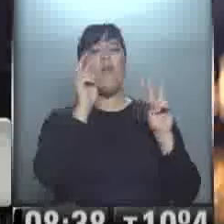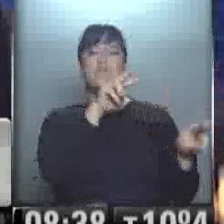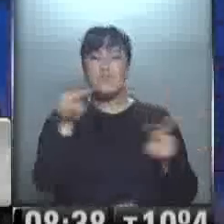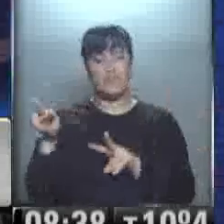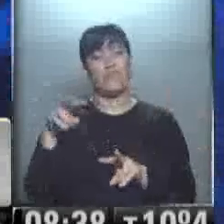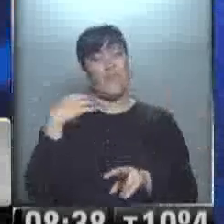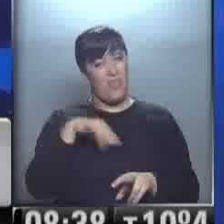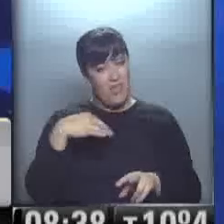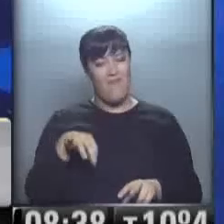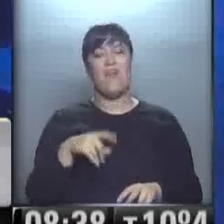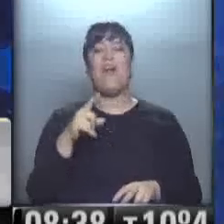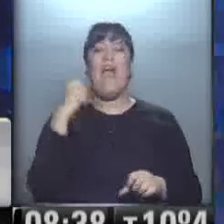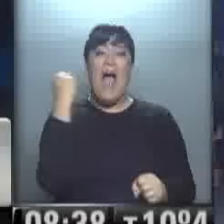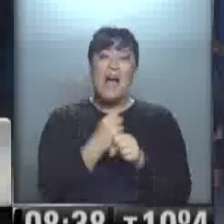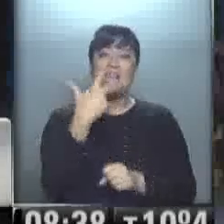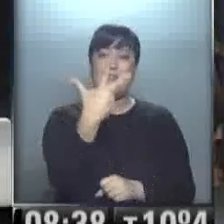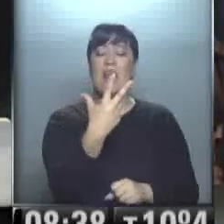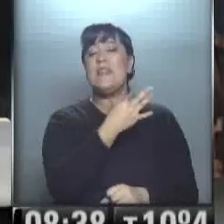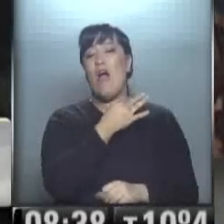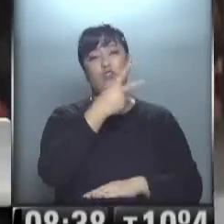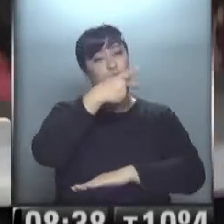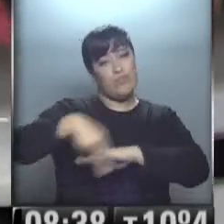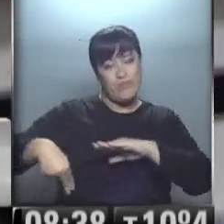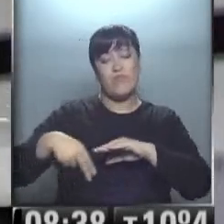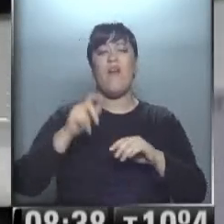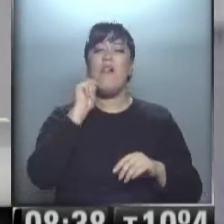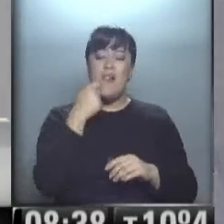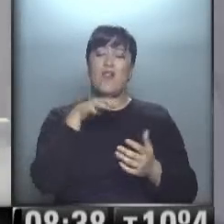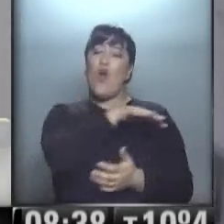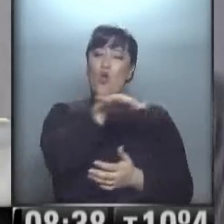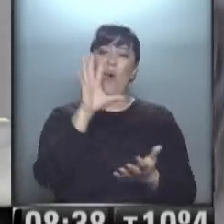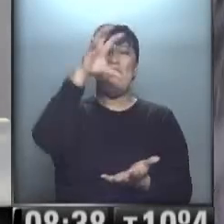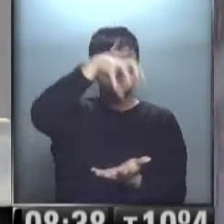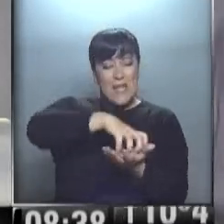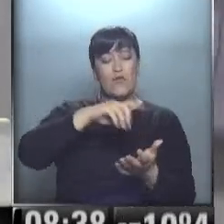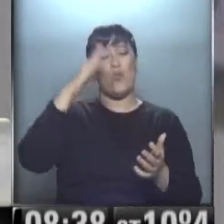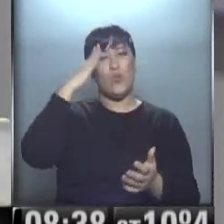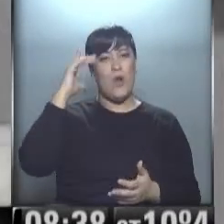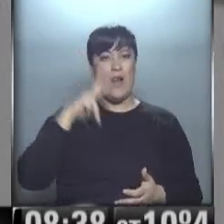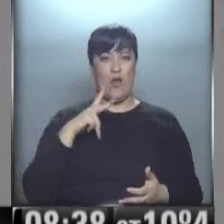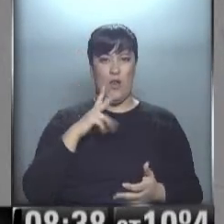imperdible hasta el 3 de agosto en un muy lindo lugar como es el Centro Cultural Recoleta.